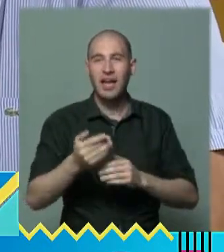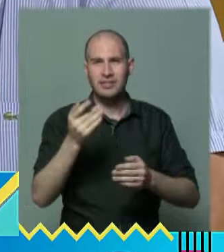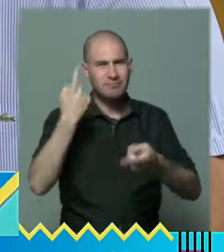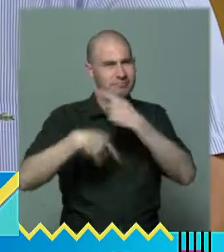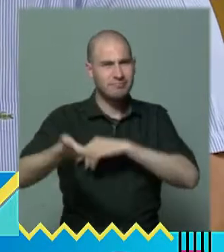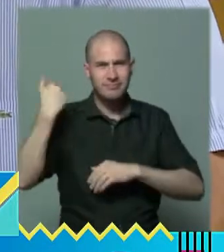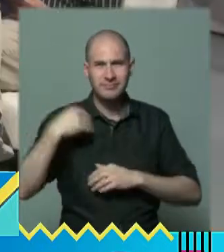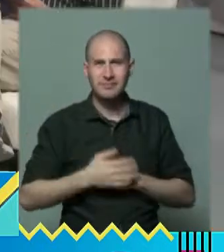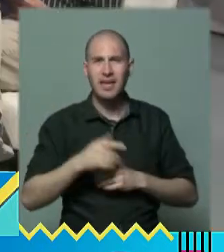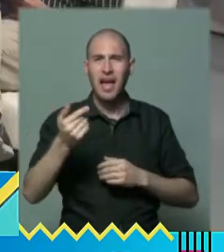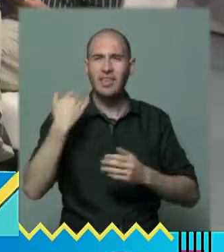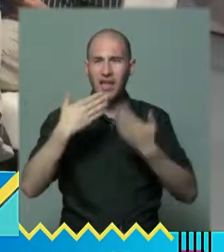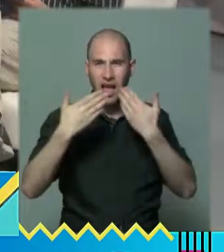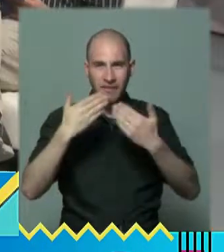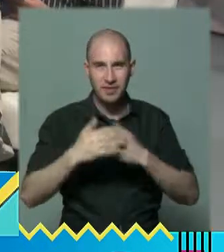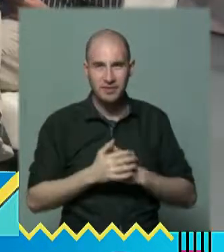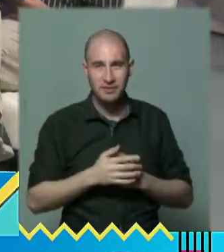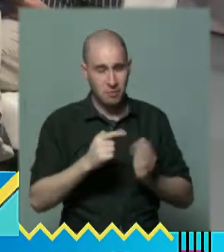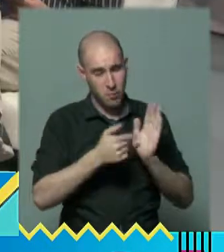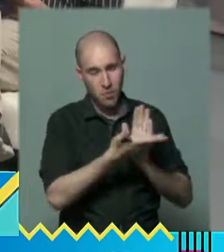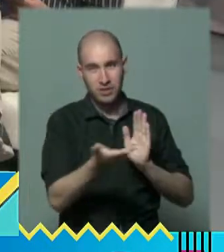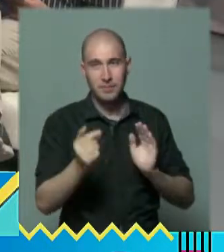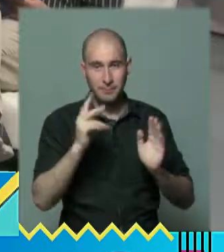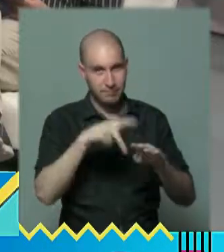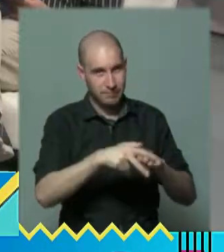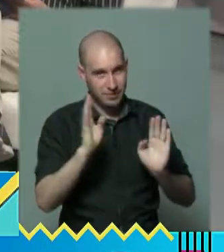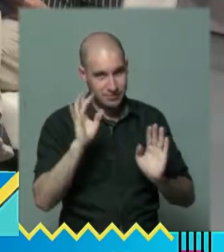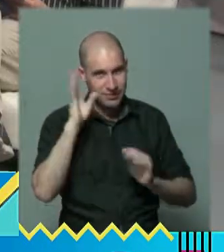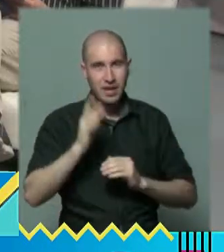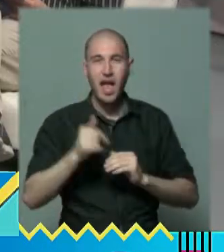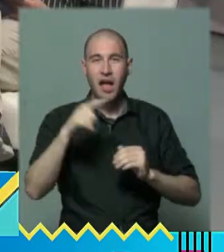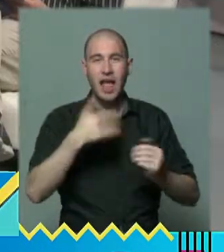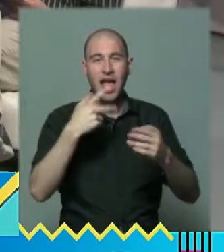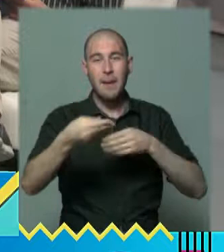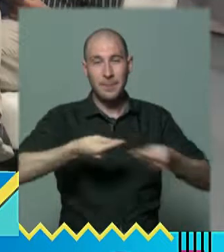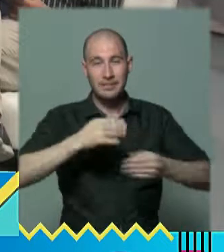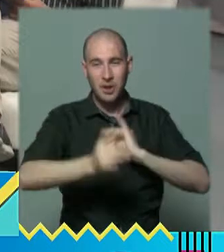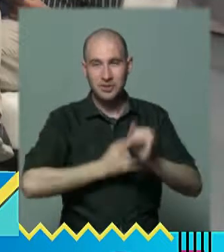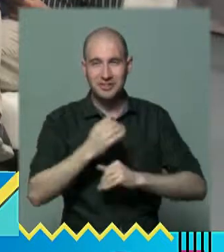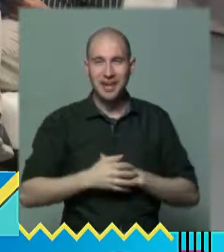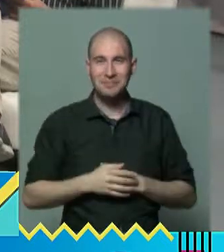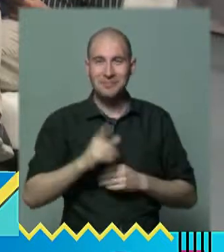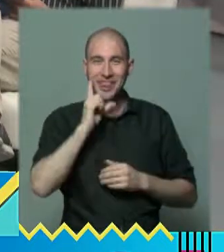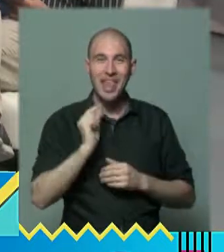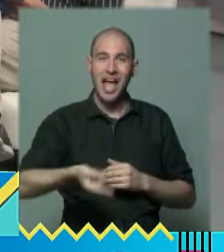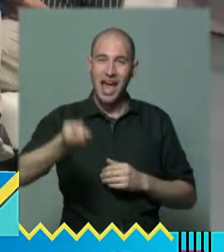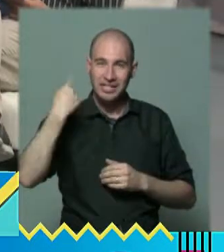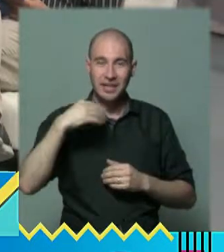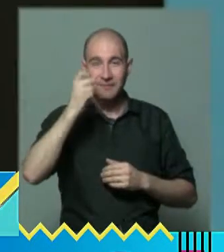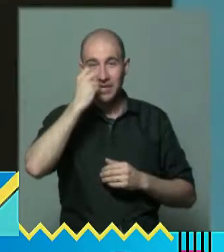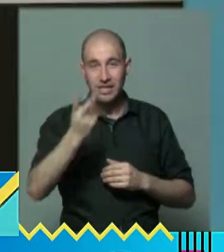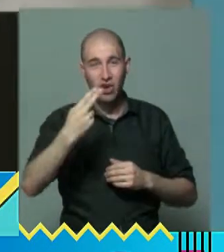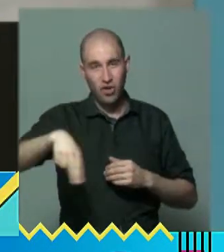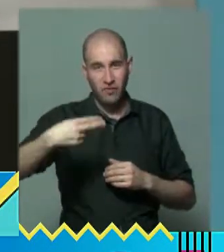anteriormente hablábamos... Se lo puedo mostrar. Emilio, un segundo. Sí. Hablábamos puntualmente de las empresas y justamente en el día de ayer, sí, el 22